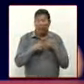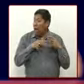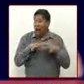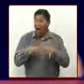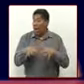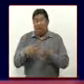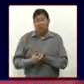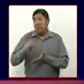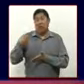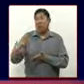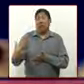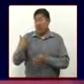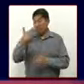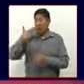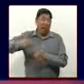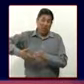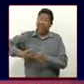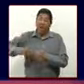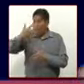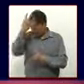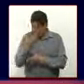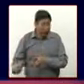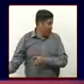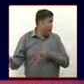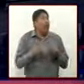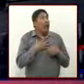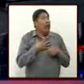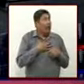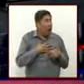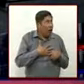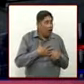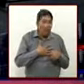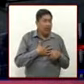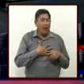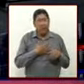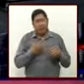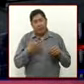al surtidor, la estación de servicio se vacía y bueno, tenemos que poner